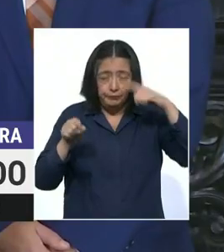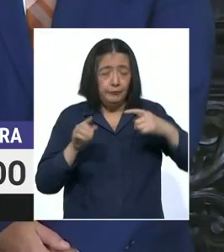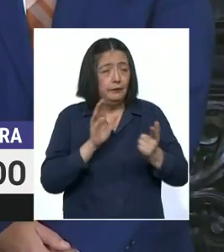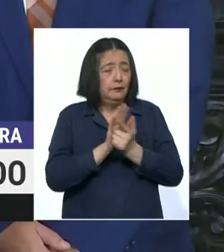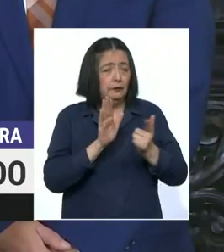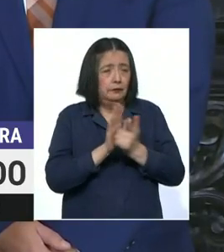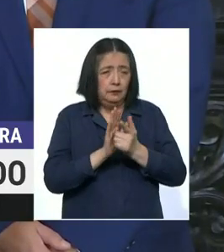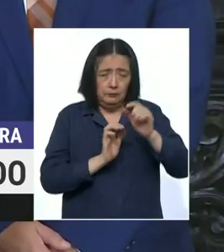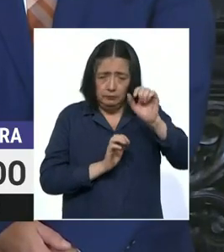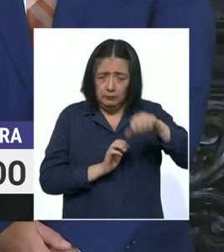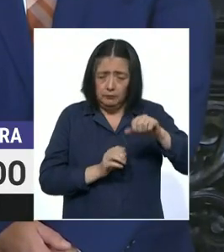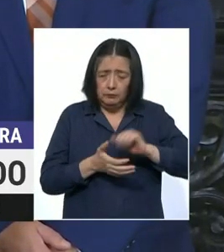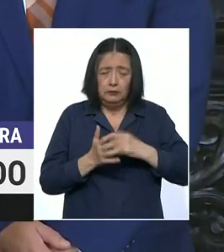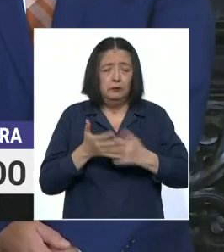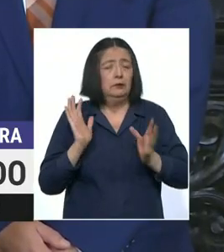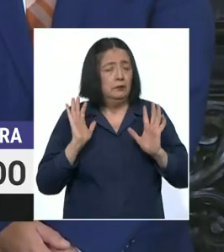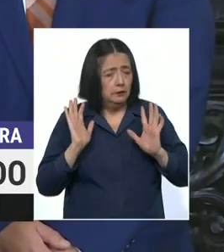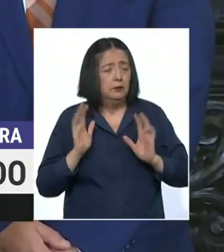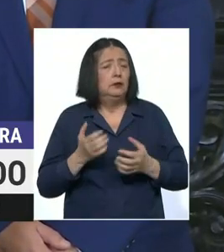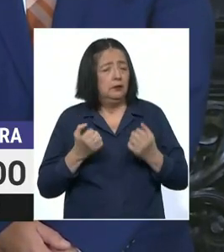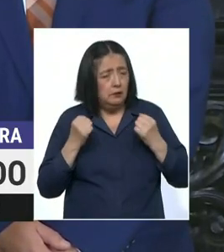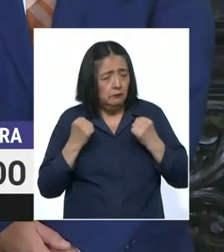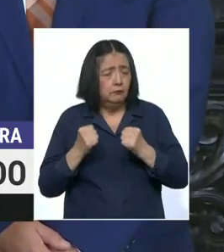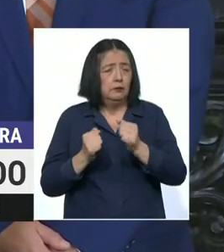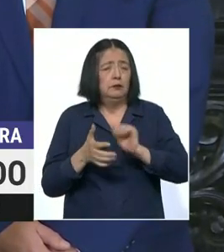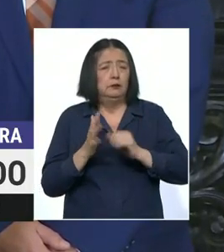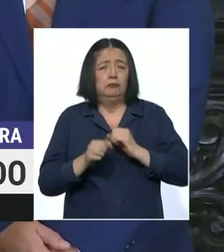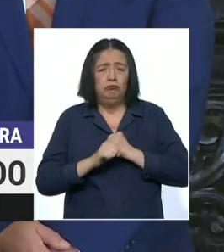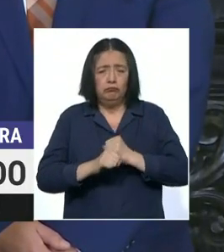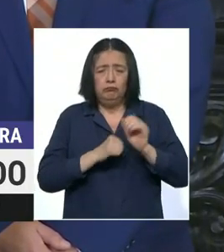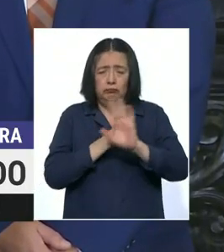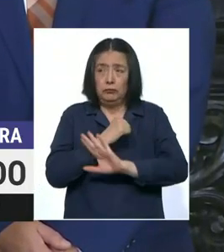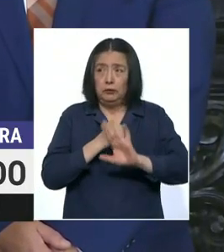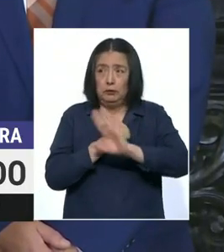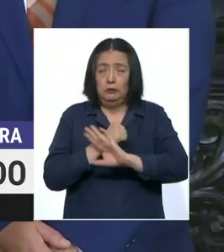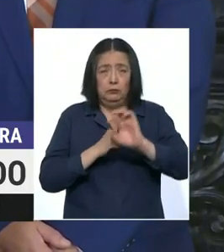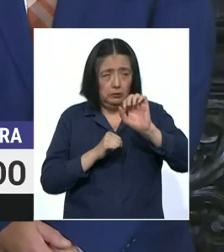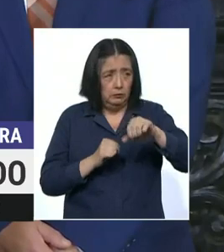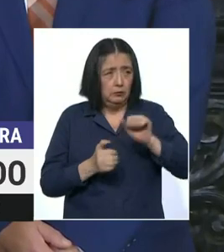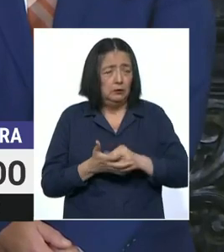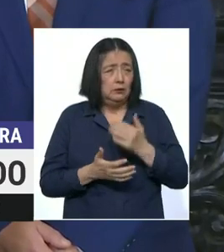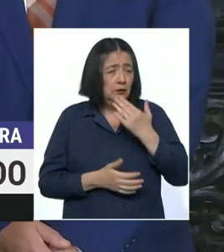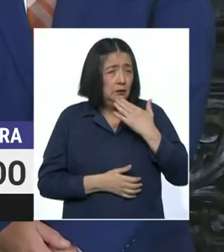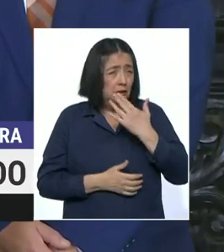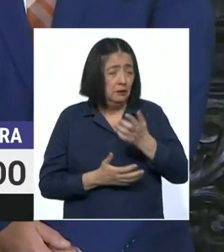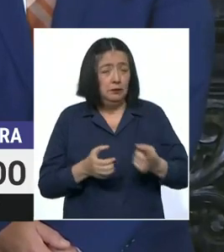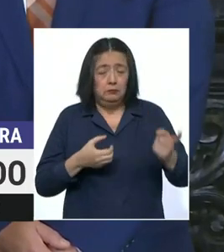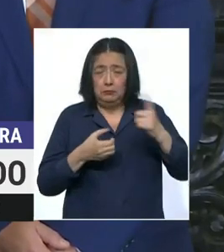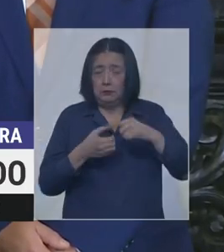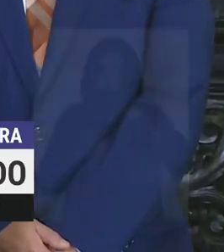el uso legítimo de la fuerza y a garantizar la seguridad e integridad de quienes